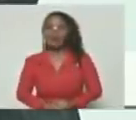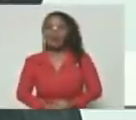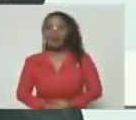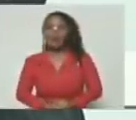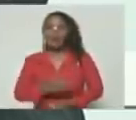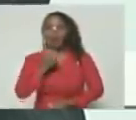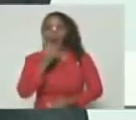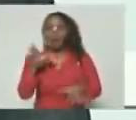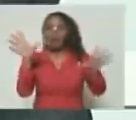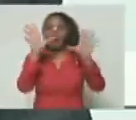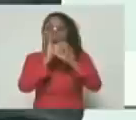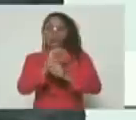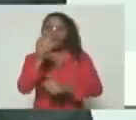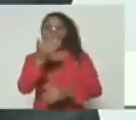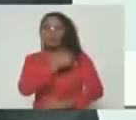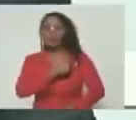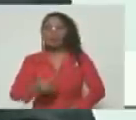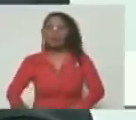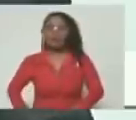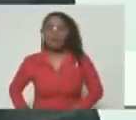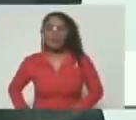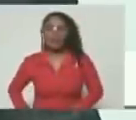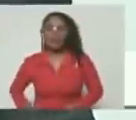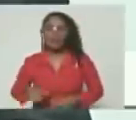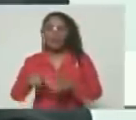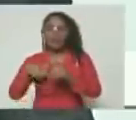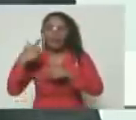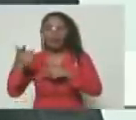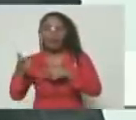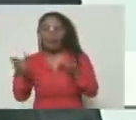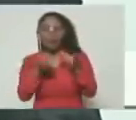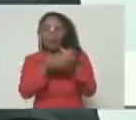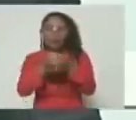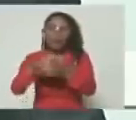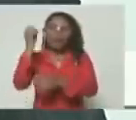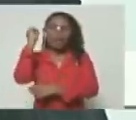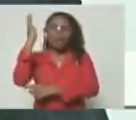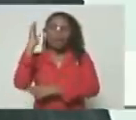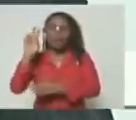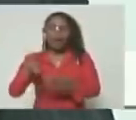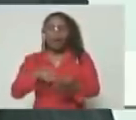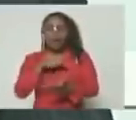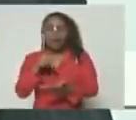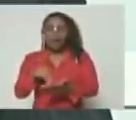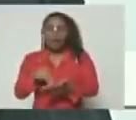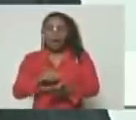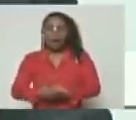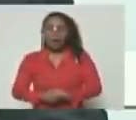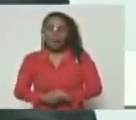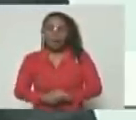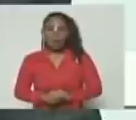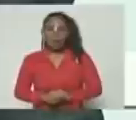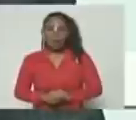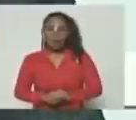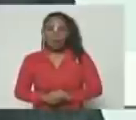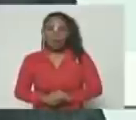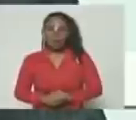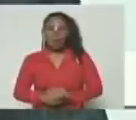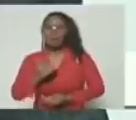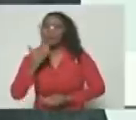Buenas noches al presidente y demás miembros de la Asamblea Nacional. Y